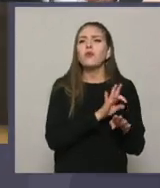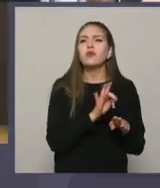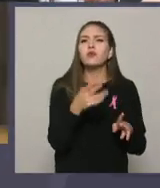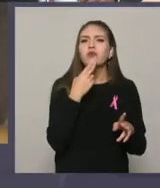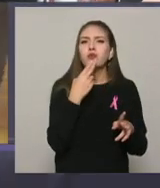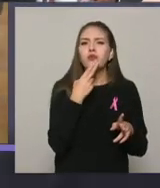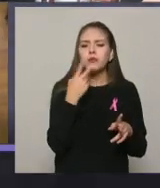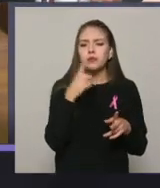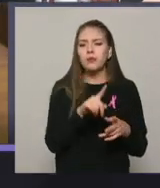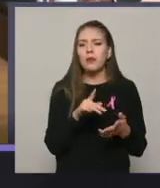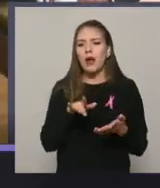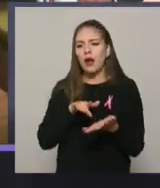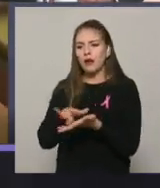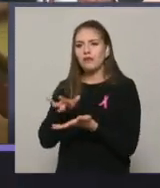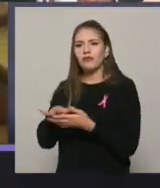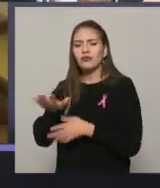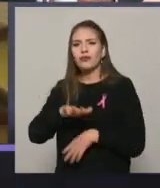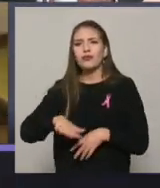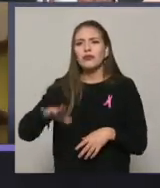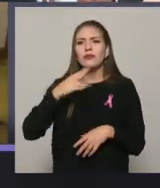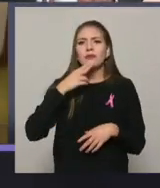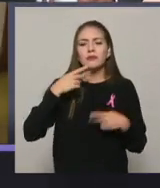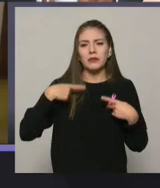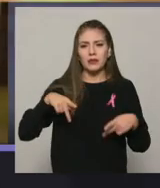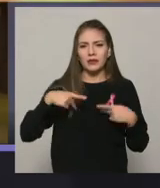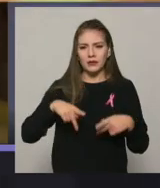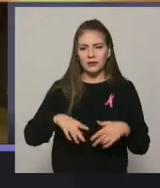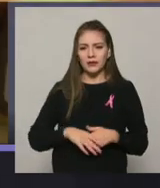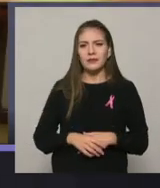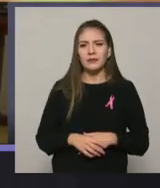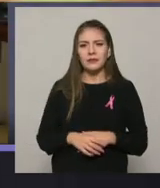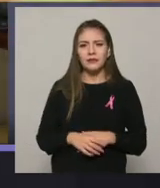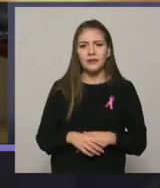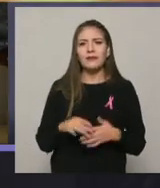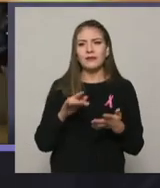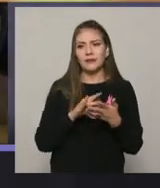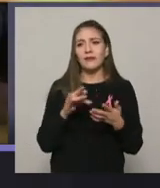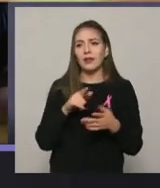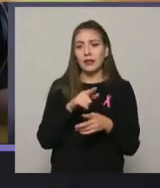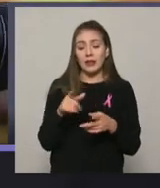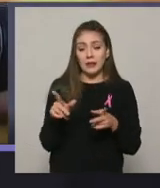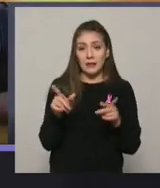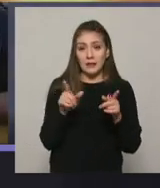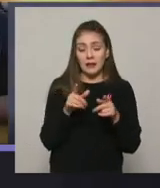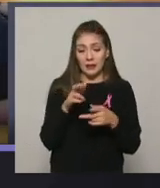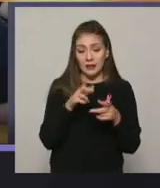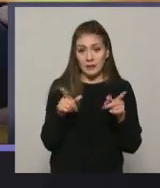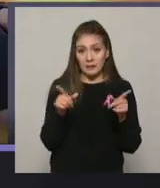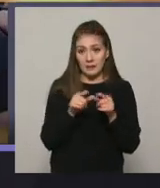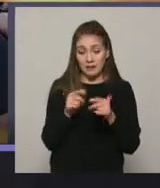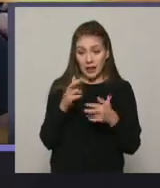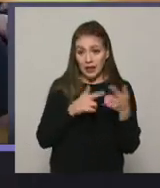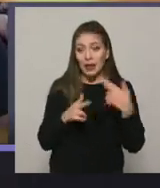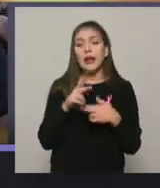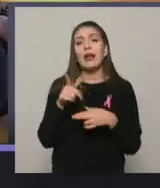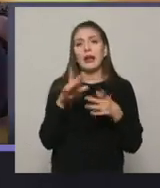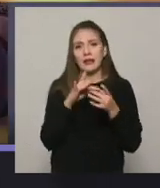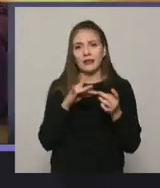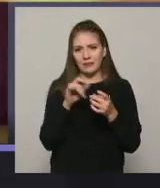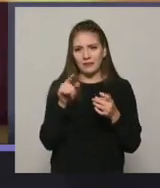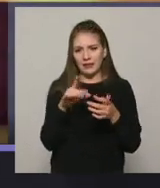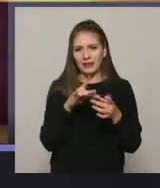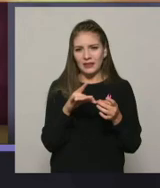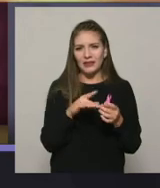beneficio de la sociedad. Claro, y sobre todo que no se vayan. Pero ¿qué te parece si después de la pausa regresamos con esta reflexión que estás teniendo en este momento en la mesa, ¿sí? Por